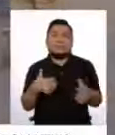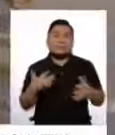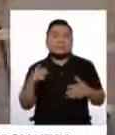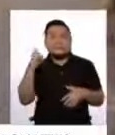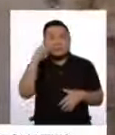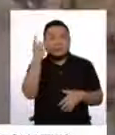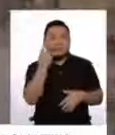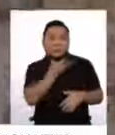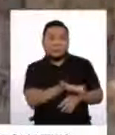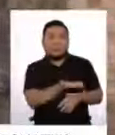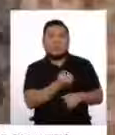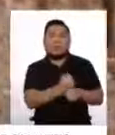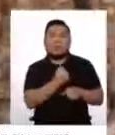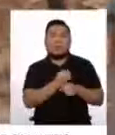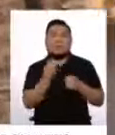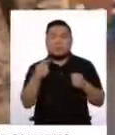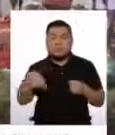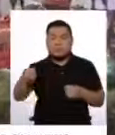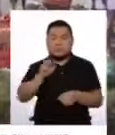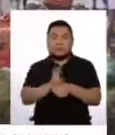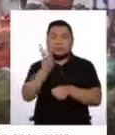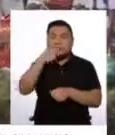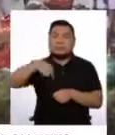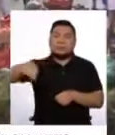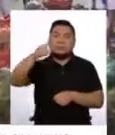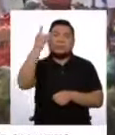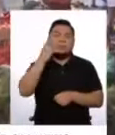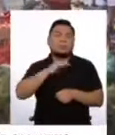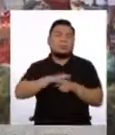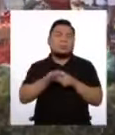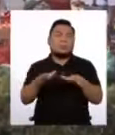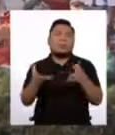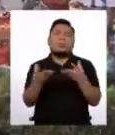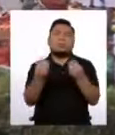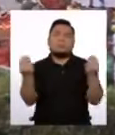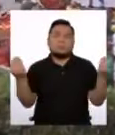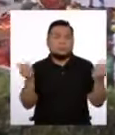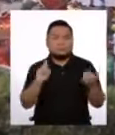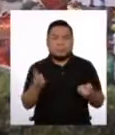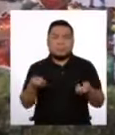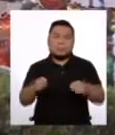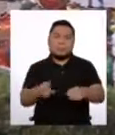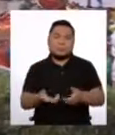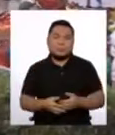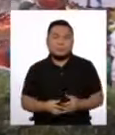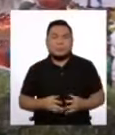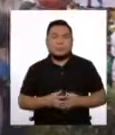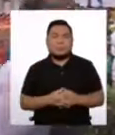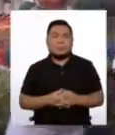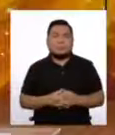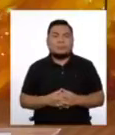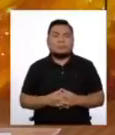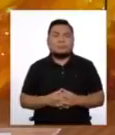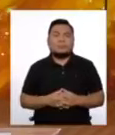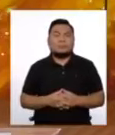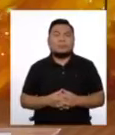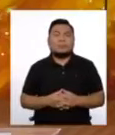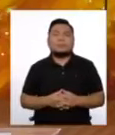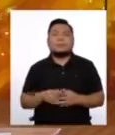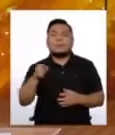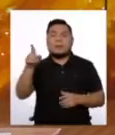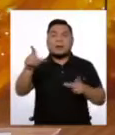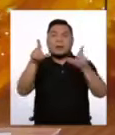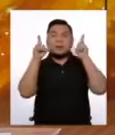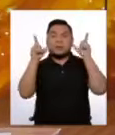más urgentes, luego que la victoria fuera decretado el distrito más afectado por COVID-19. Bien, en